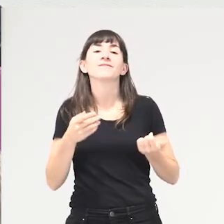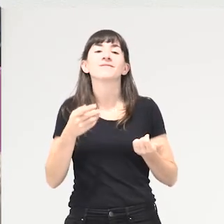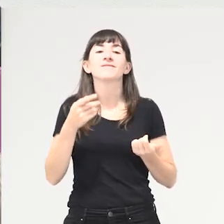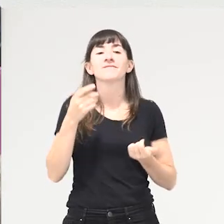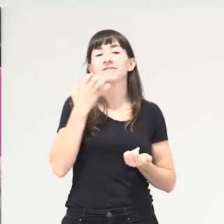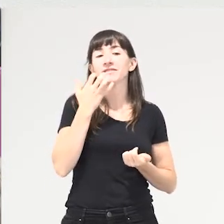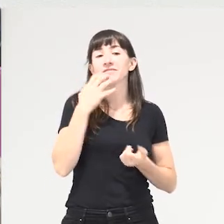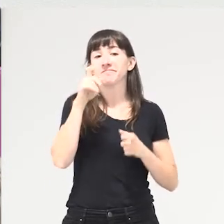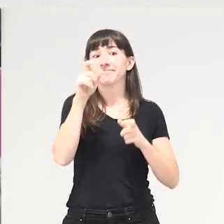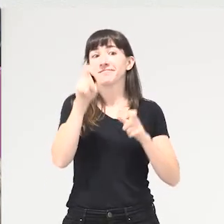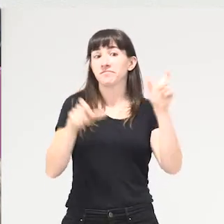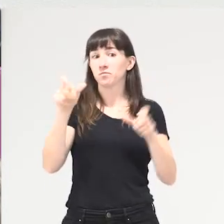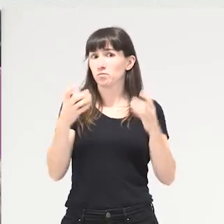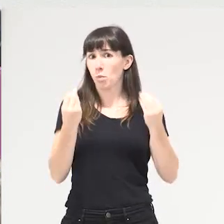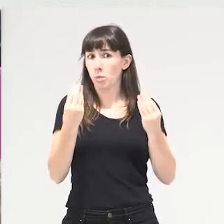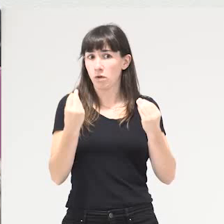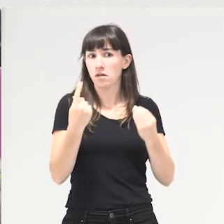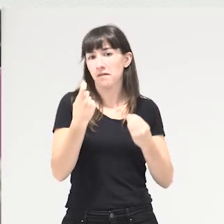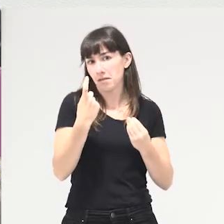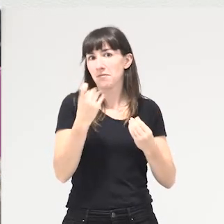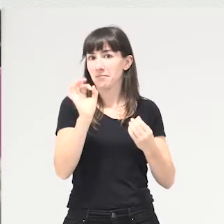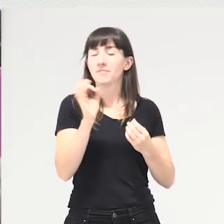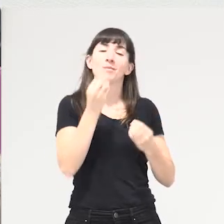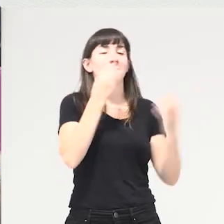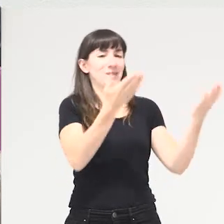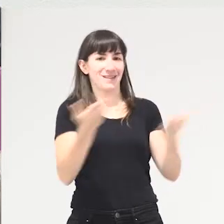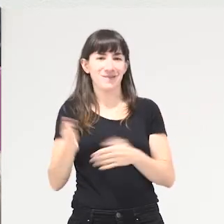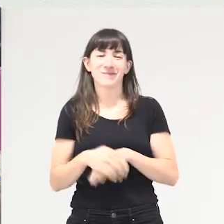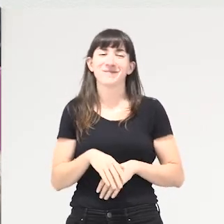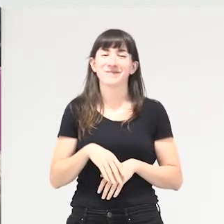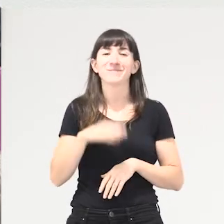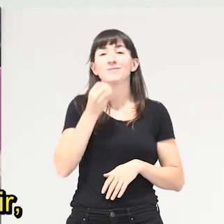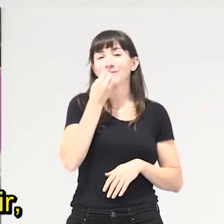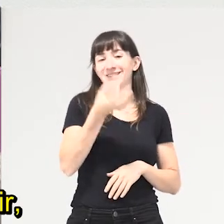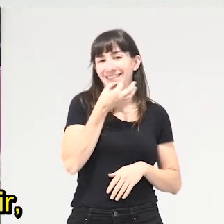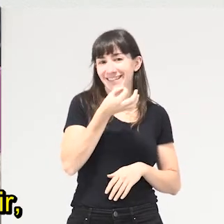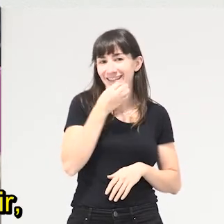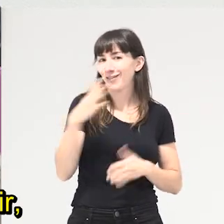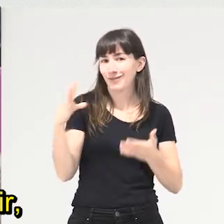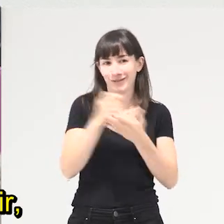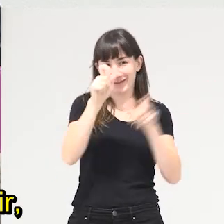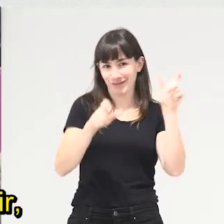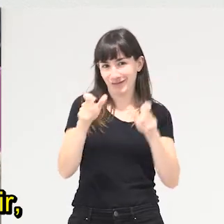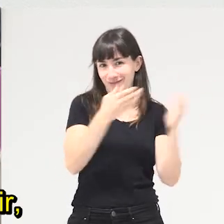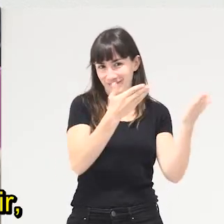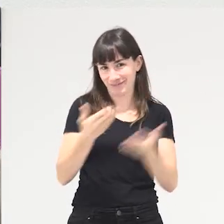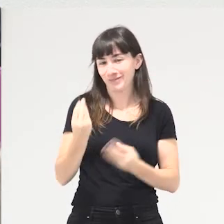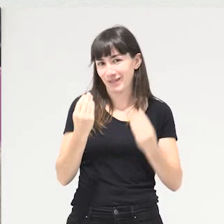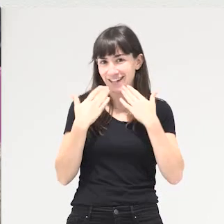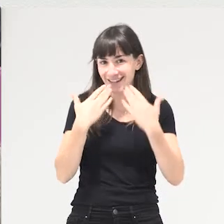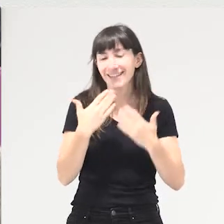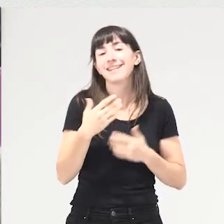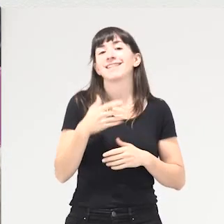baina joango gara hasten. Bueno, arratsaldeon eta eskerrik asko danoi etortzeagatik, gracias a todas y a todos por venir,